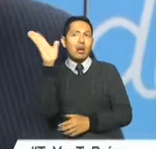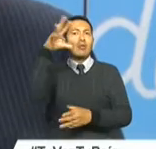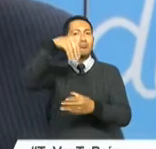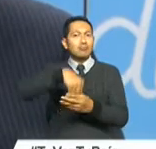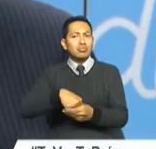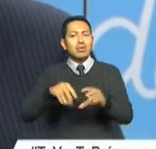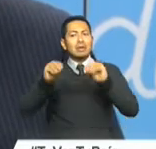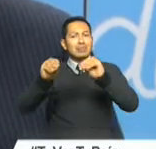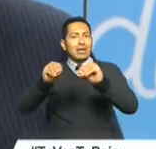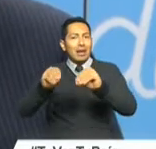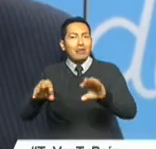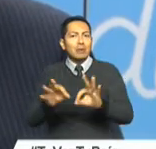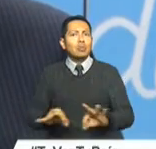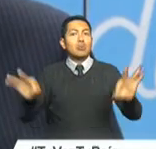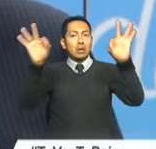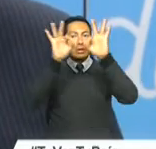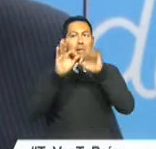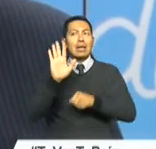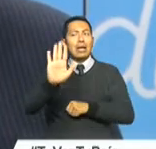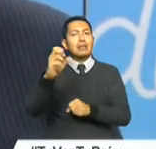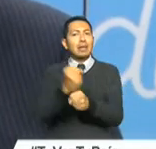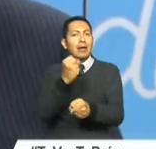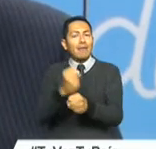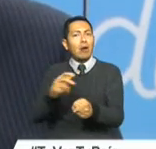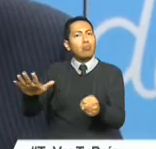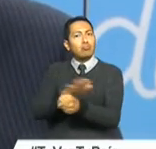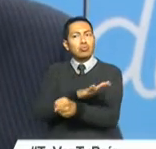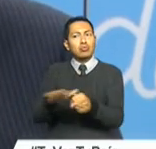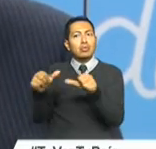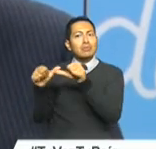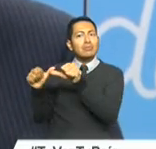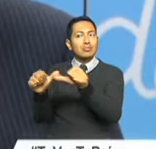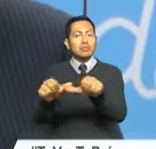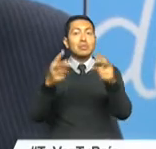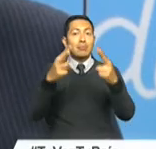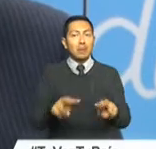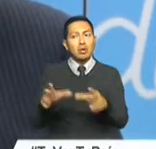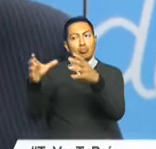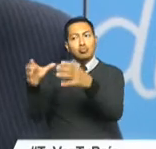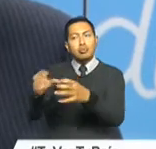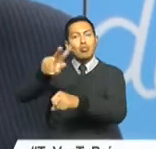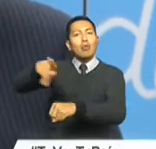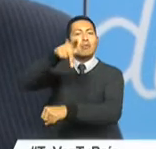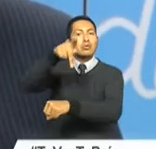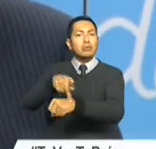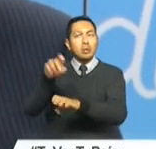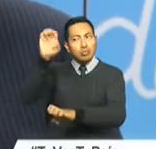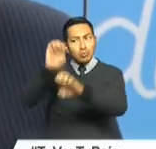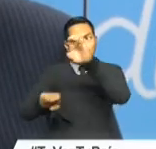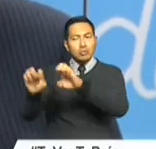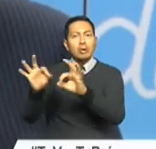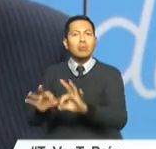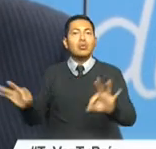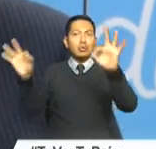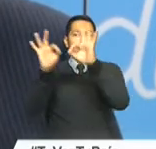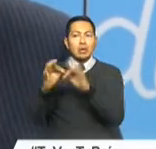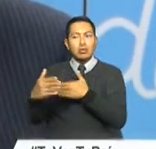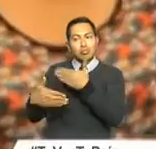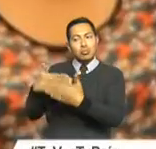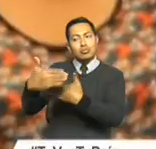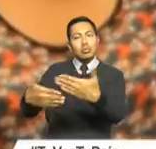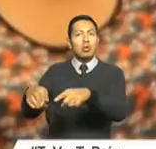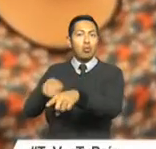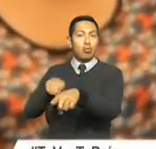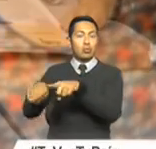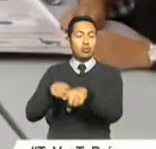docente, de la estabilidad y también de la visión meritocrática que debe ser generada y fortalecida a través de los procesos de concurso.